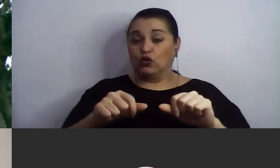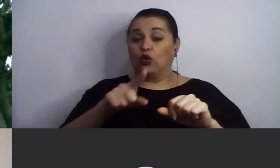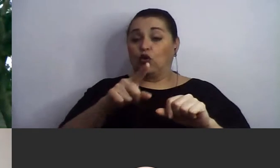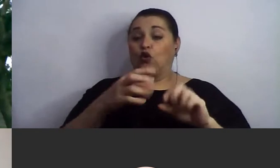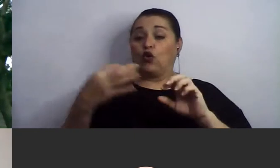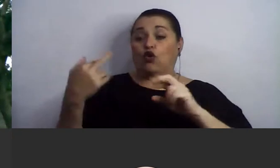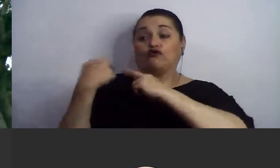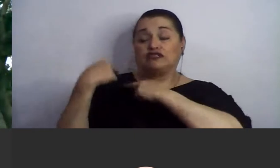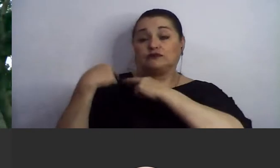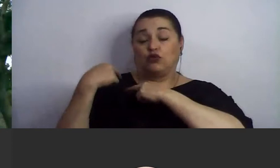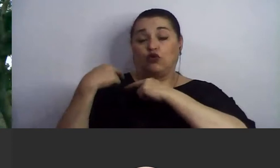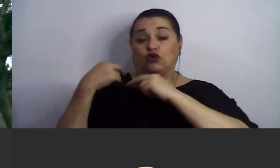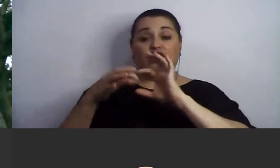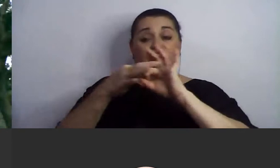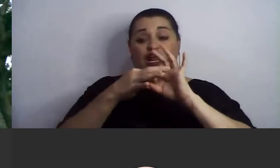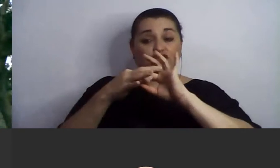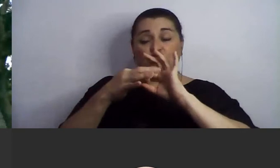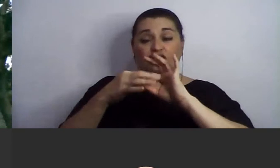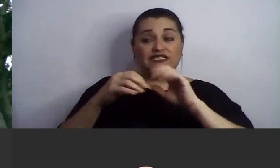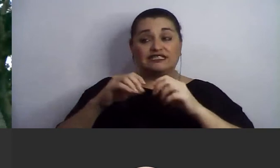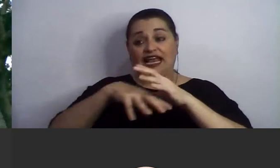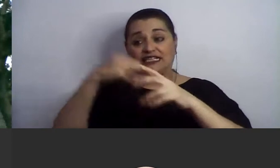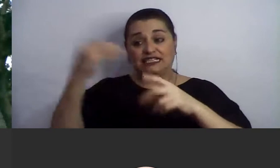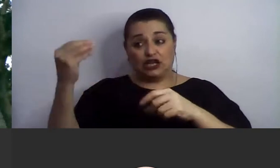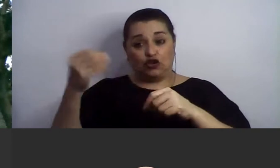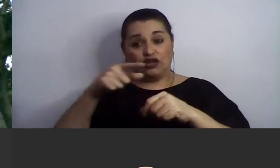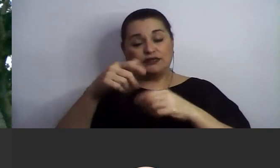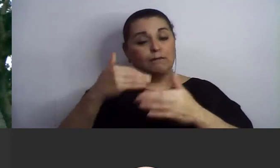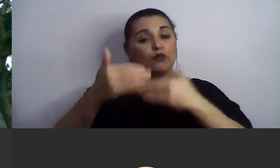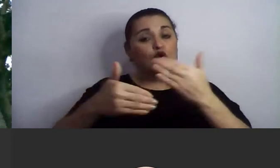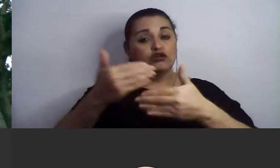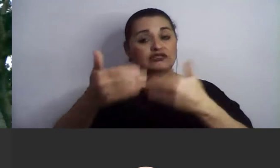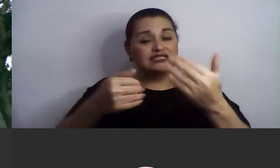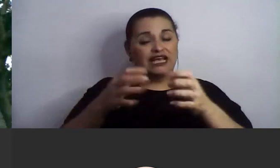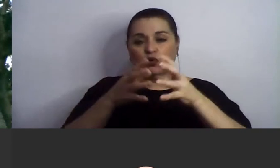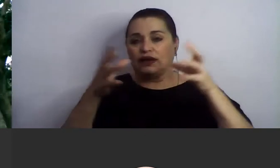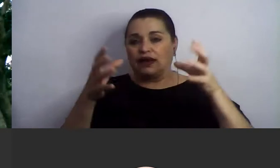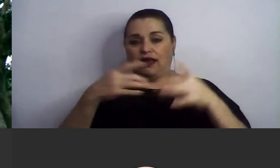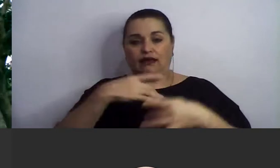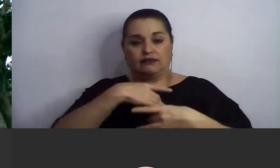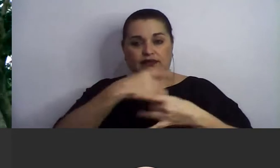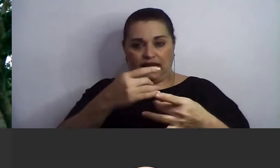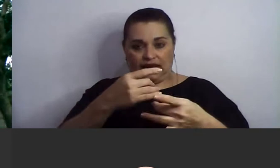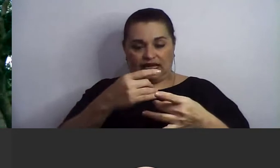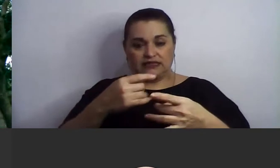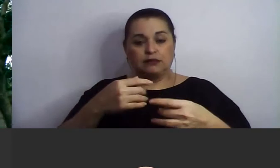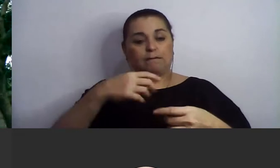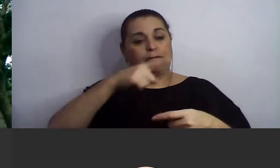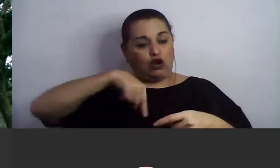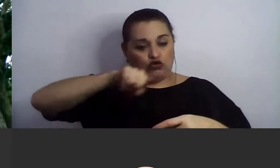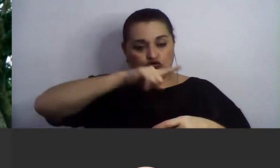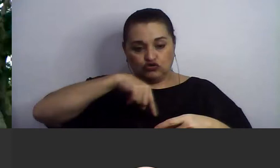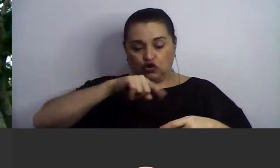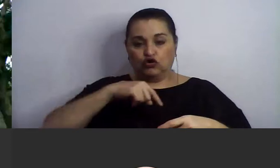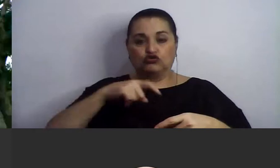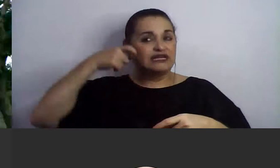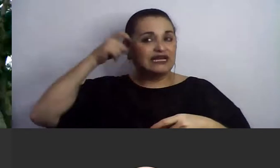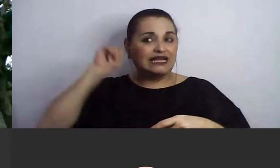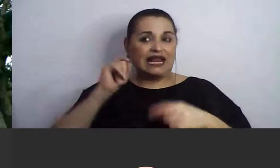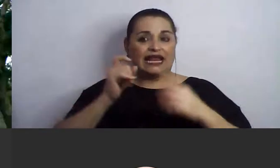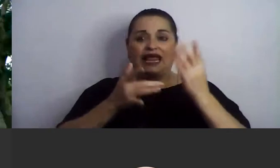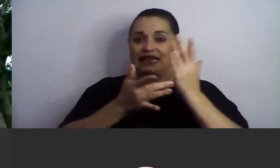ministerio de relaciones exteriores si quiero comentarle que es un proceso de gran interés tanto para nosotros como secretaria de tenis que los